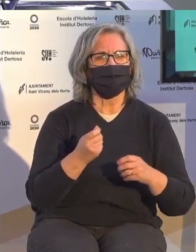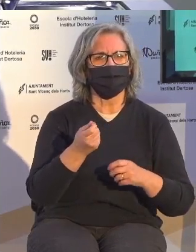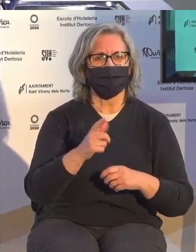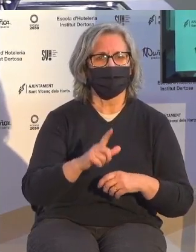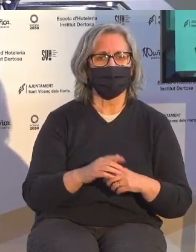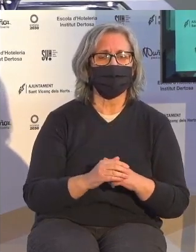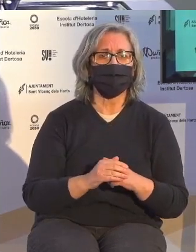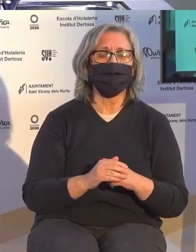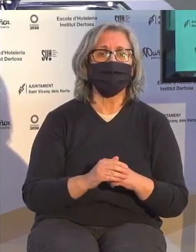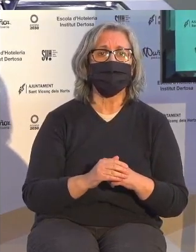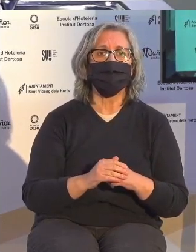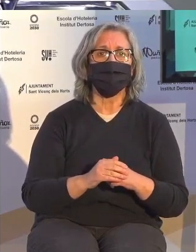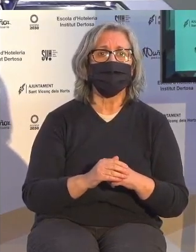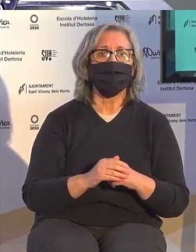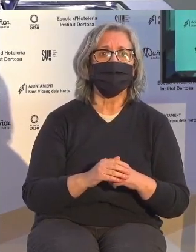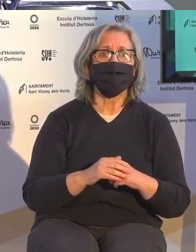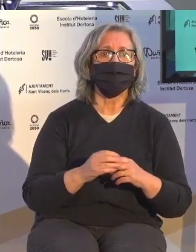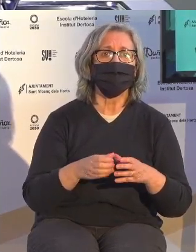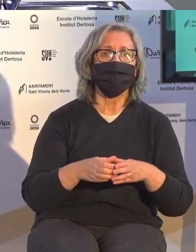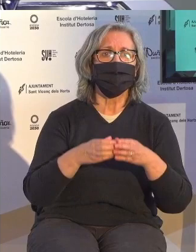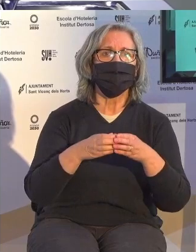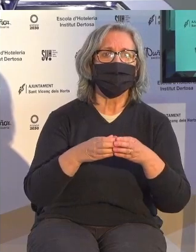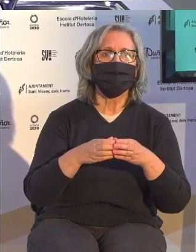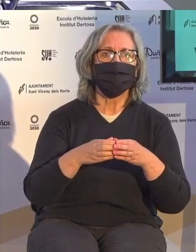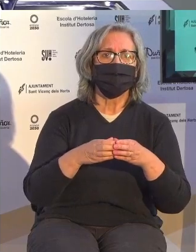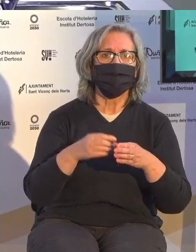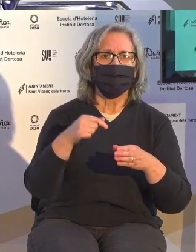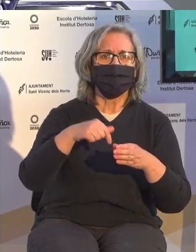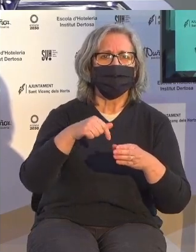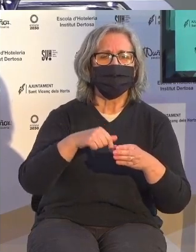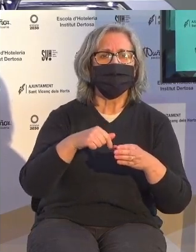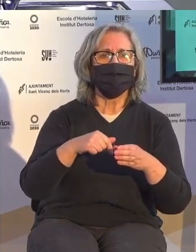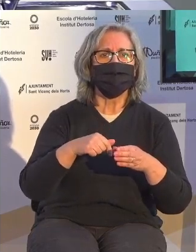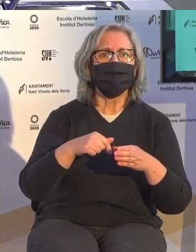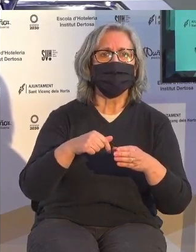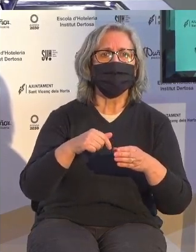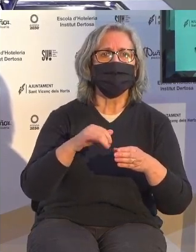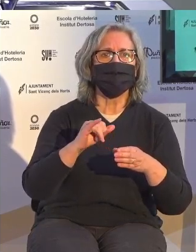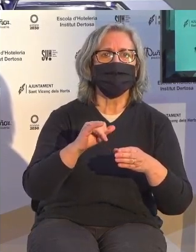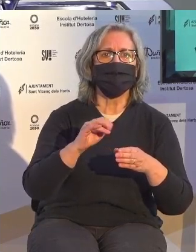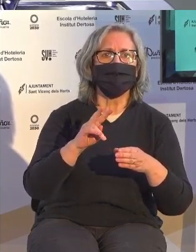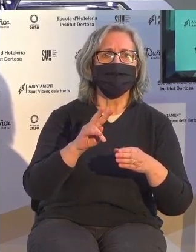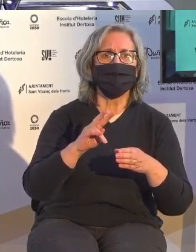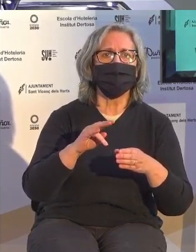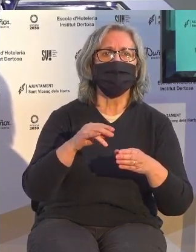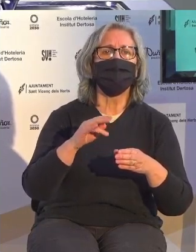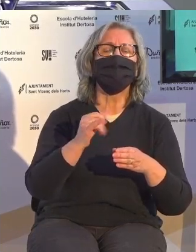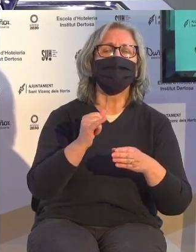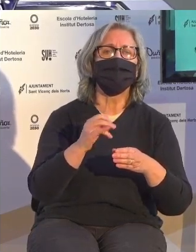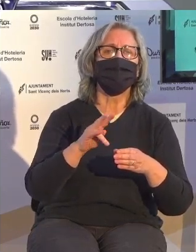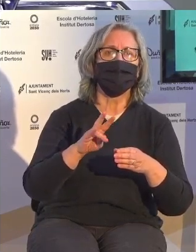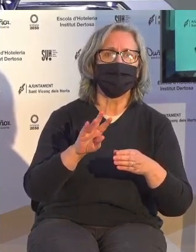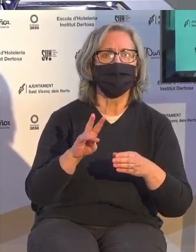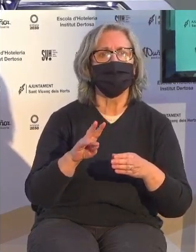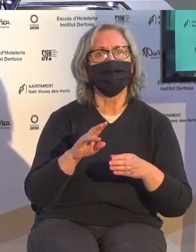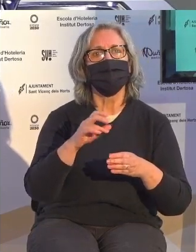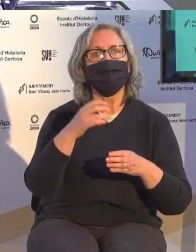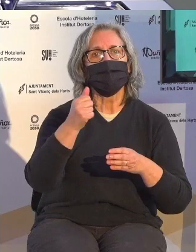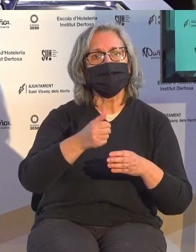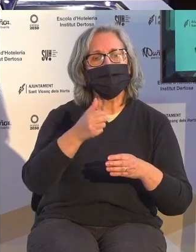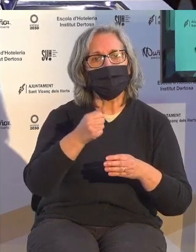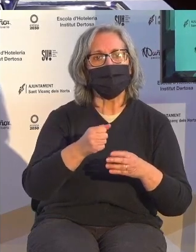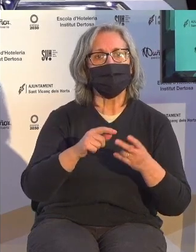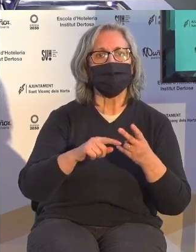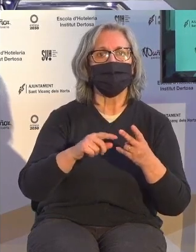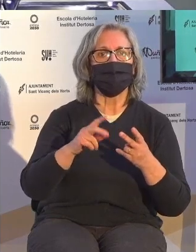solamente fresas y uso incluso se nos conoce es un limón de japón es una mixtura de